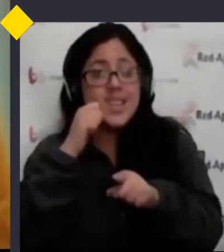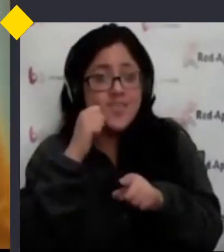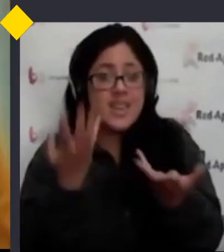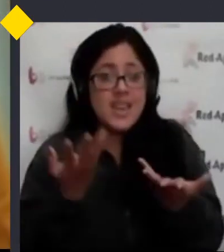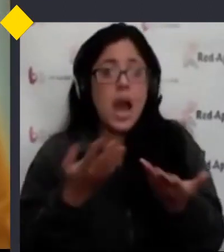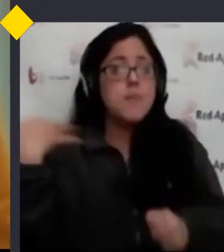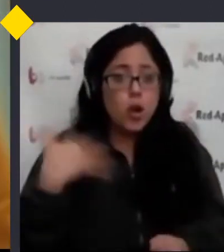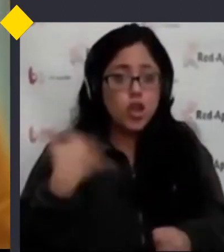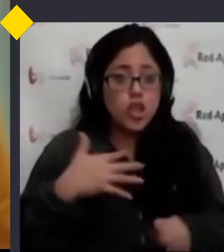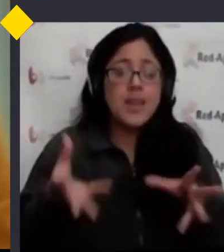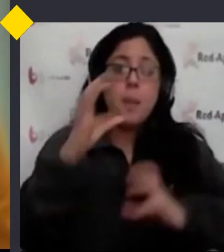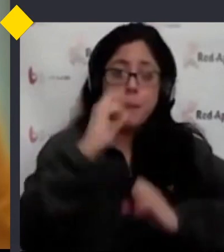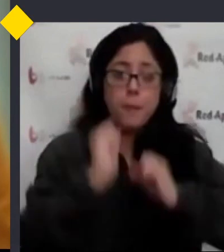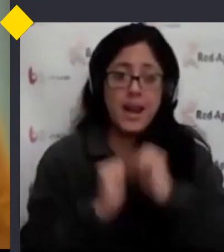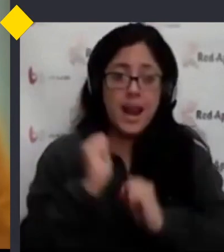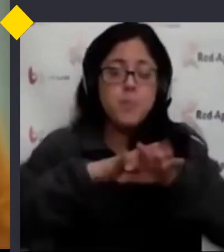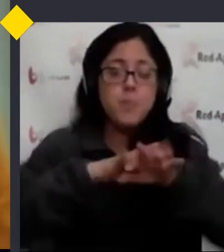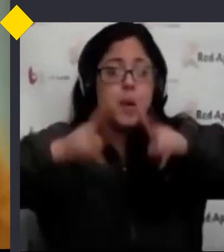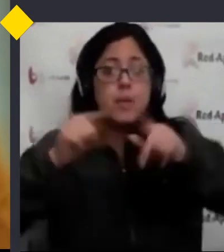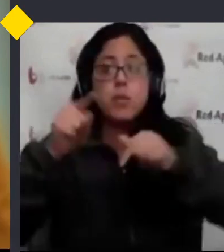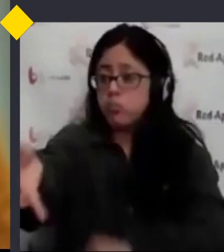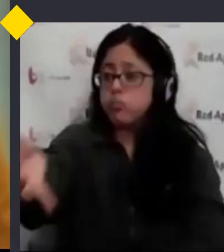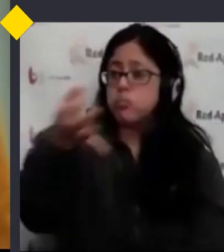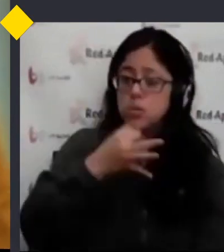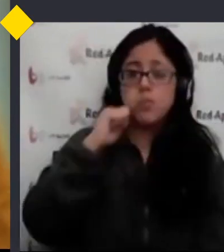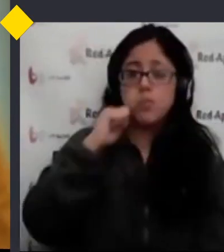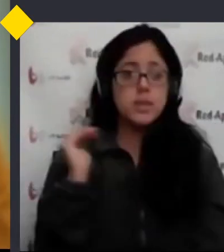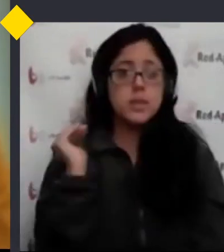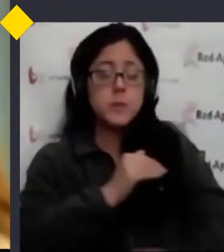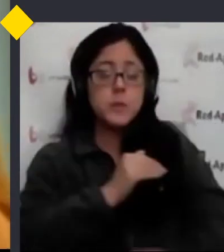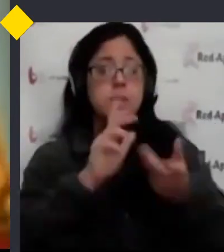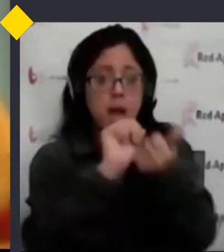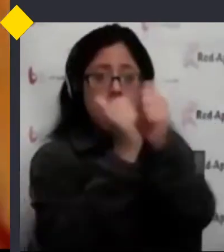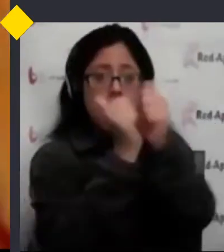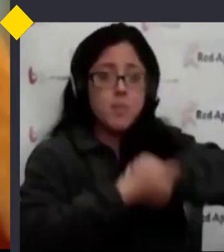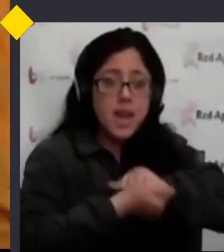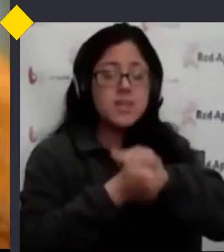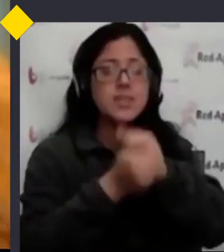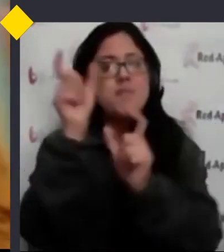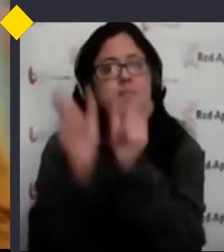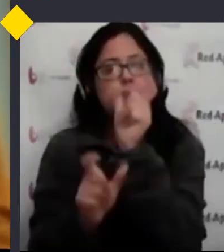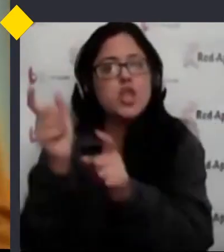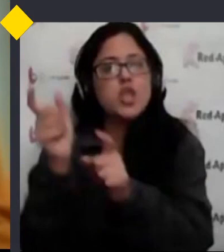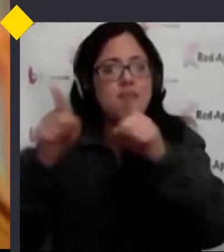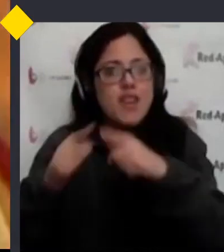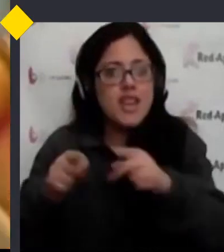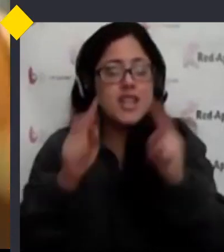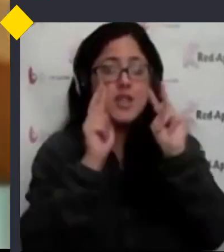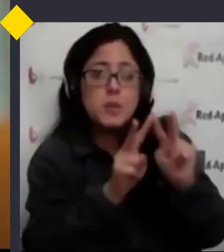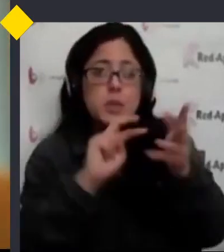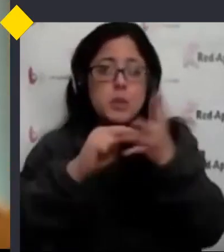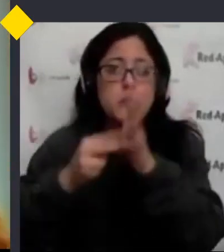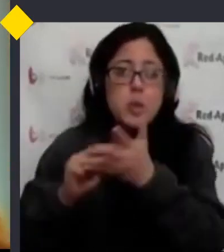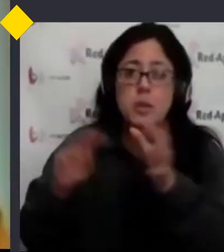organización y es lo que te permite, como dijiste tú, rápidamente adaptar. Entre más personas distintas estén mirando un problema y estén pensando fuera